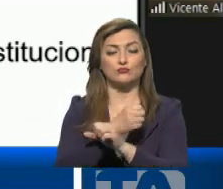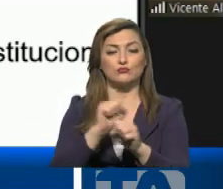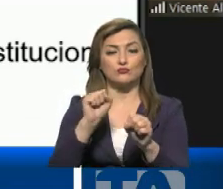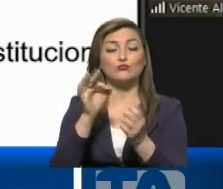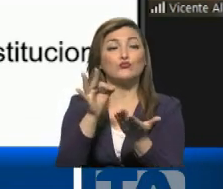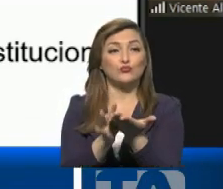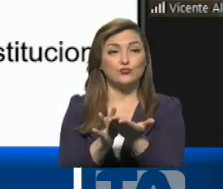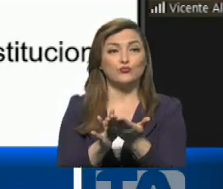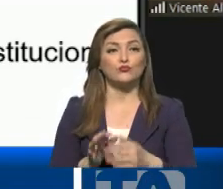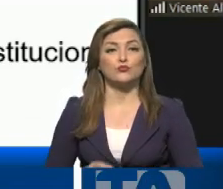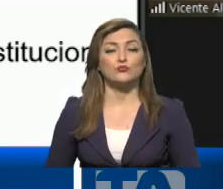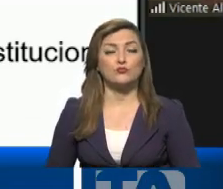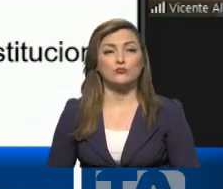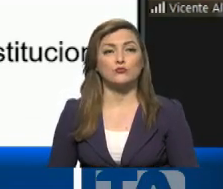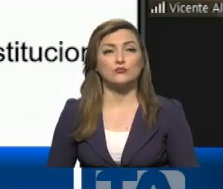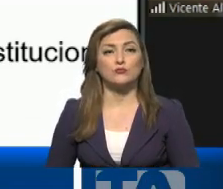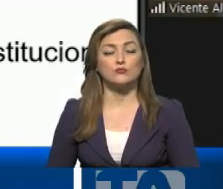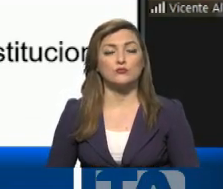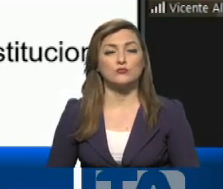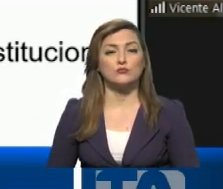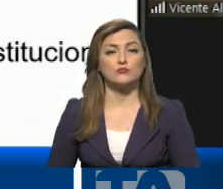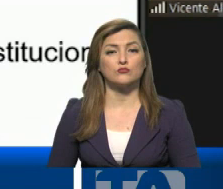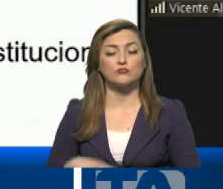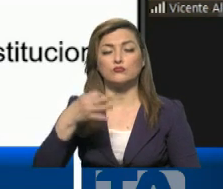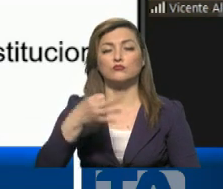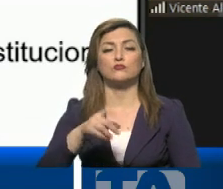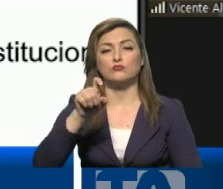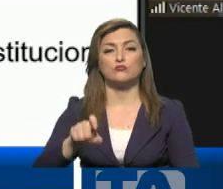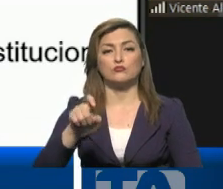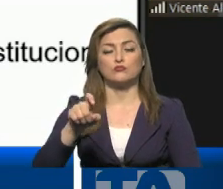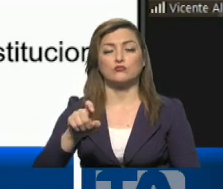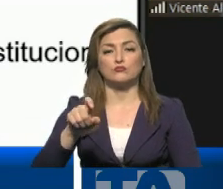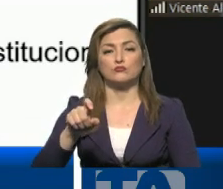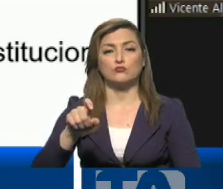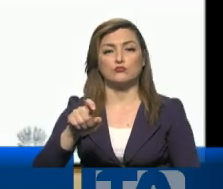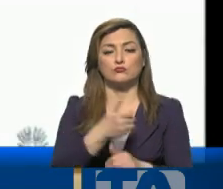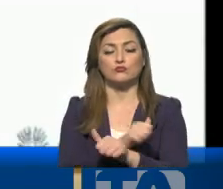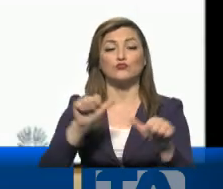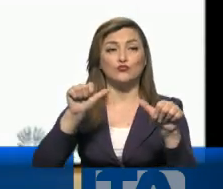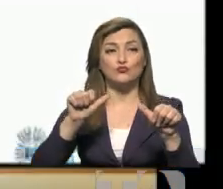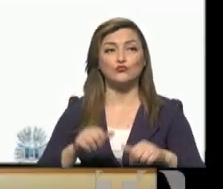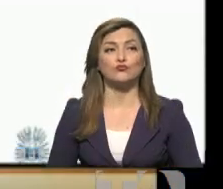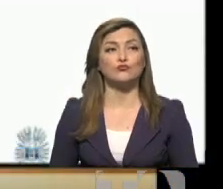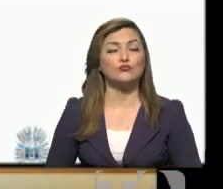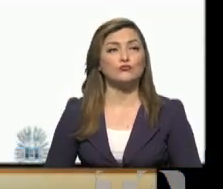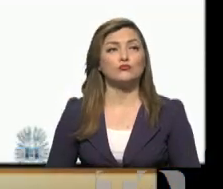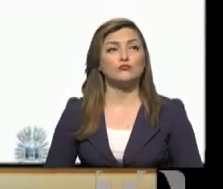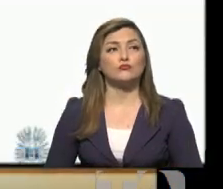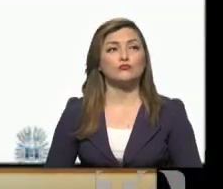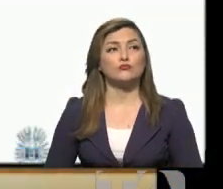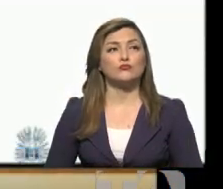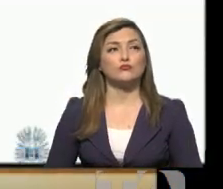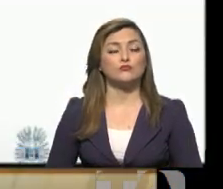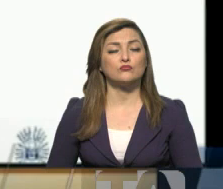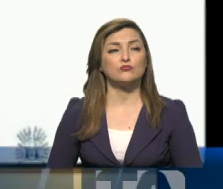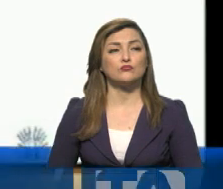estabilidad monetaria y para cumplir eso necesita un cierto nivel de autonomía. Lamentablemente se ha hablado mucho de que